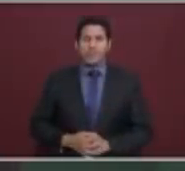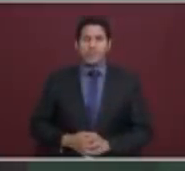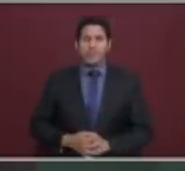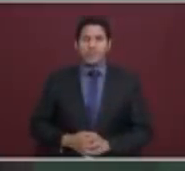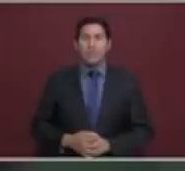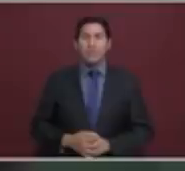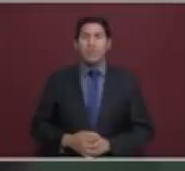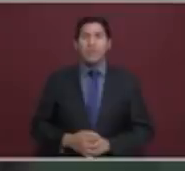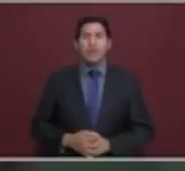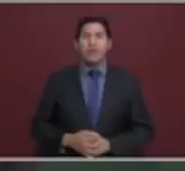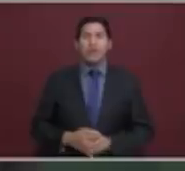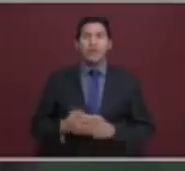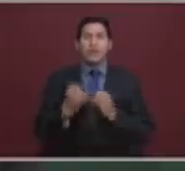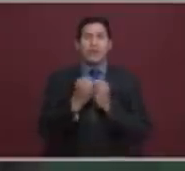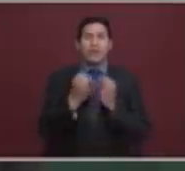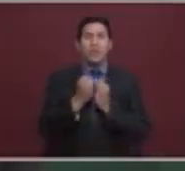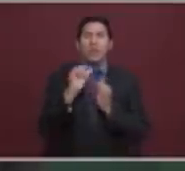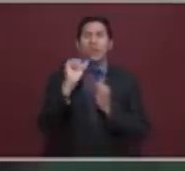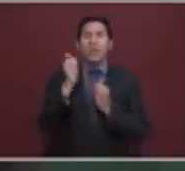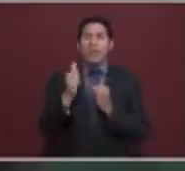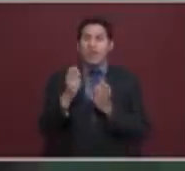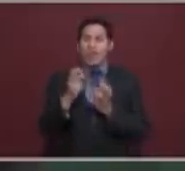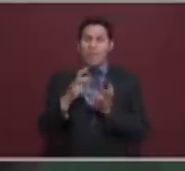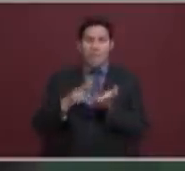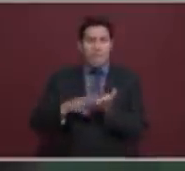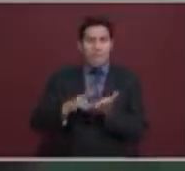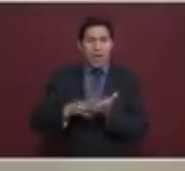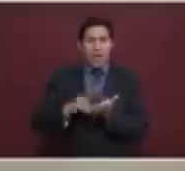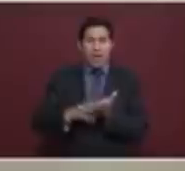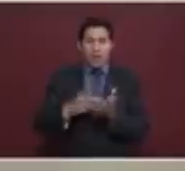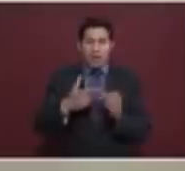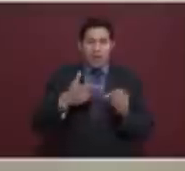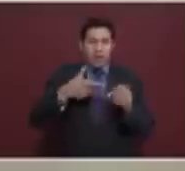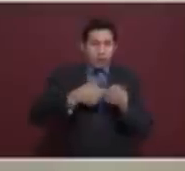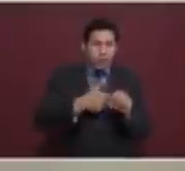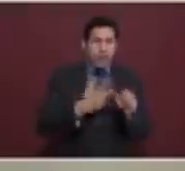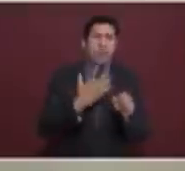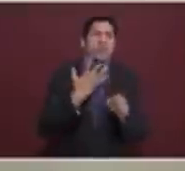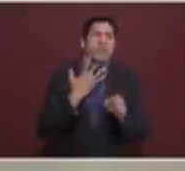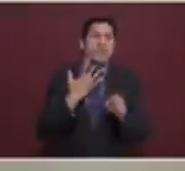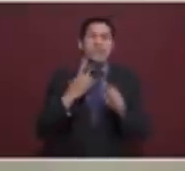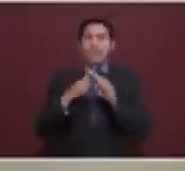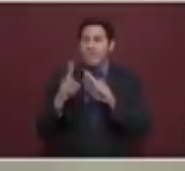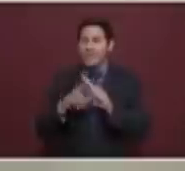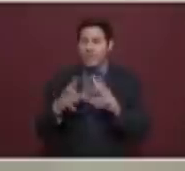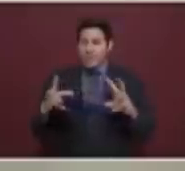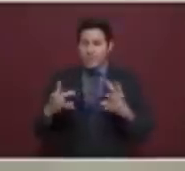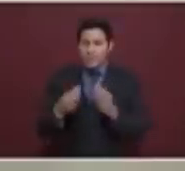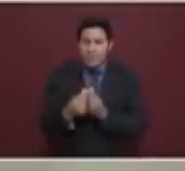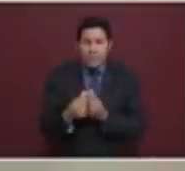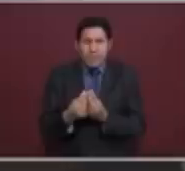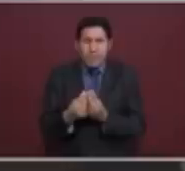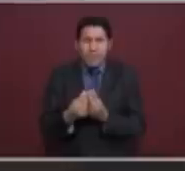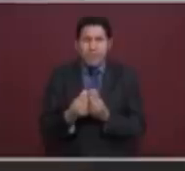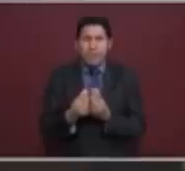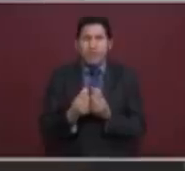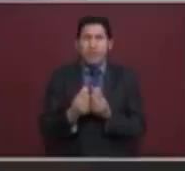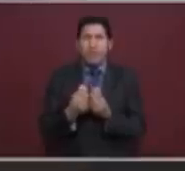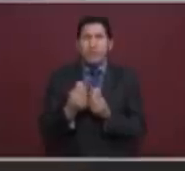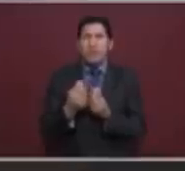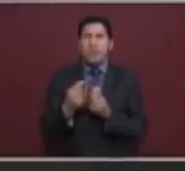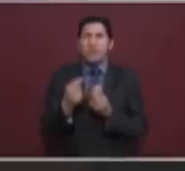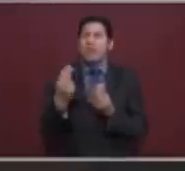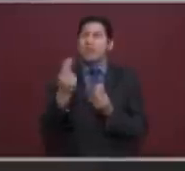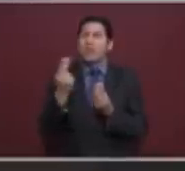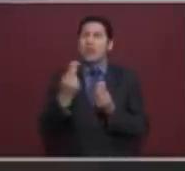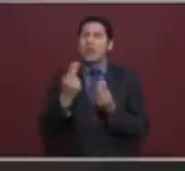se homologan los precios de los combustibles debe costar la gasolina lo mismo que